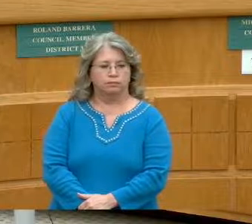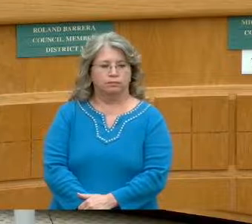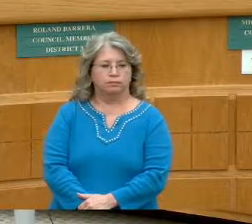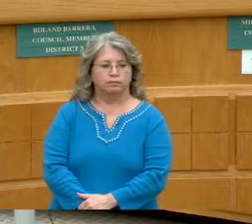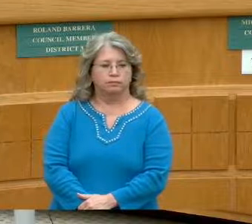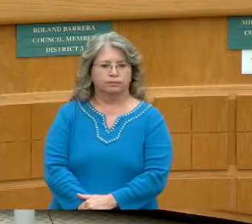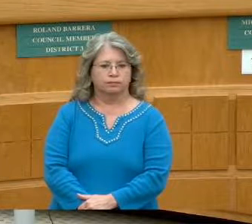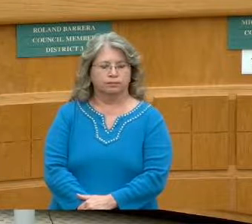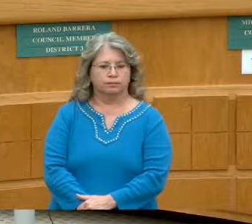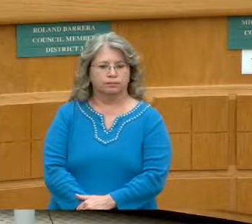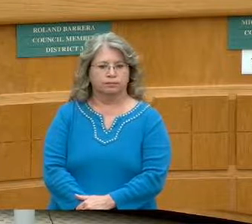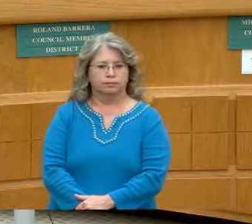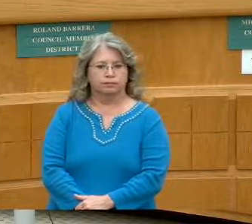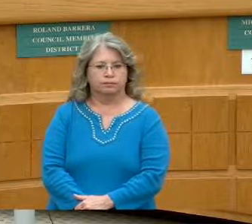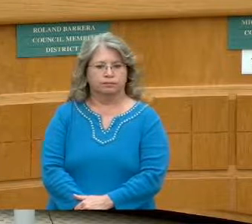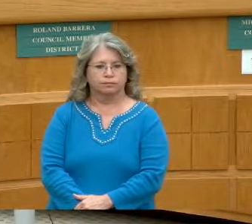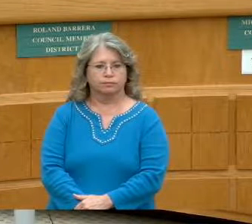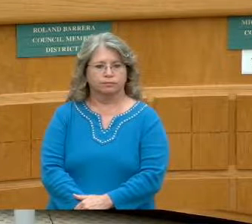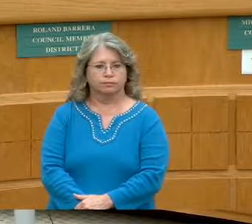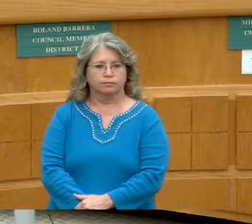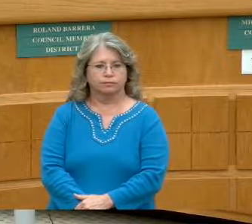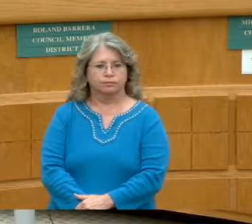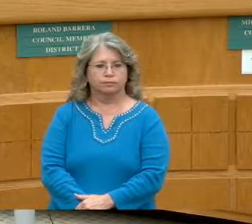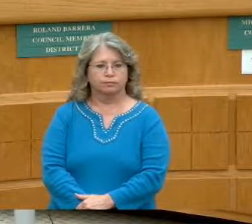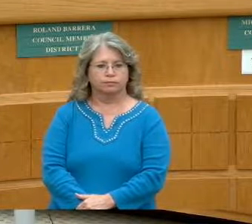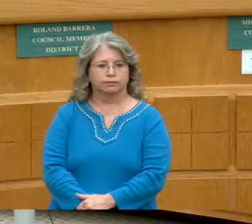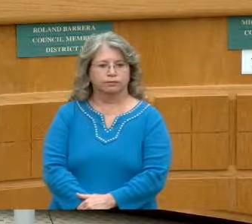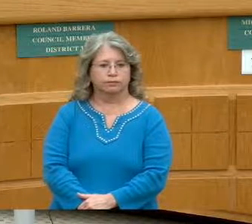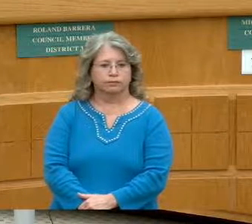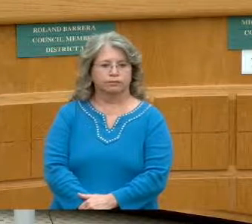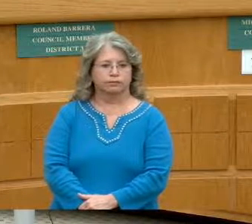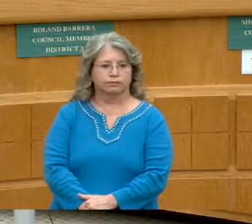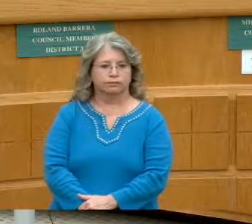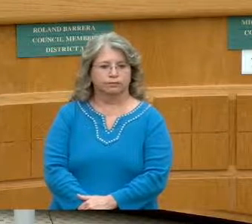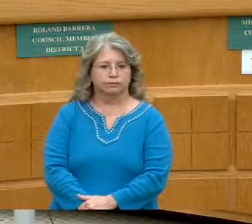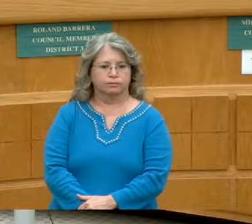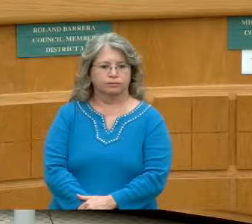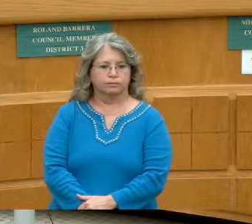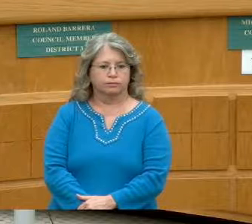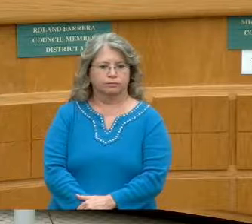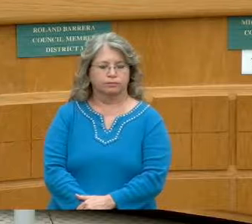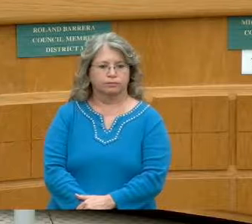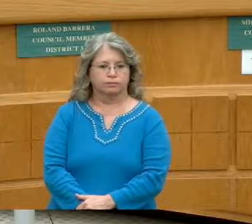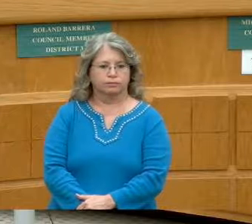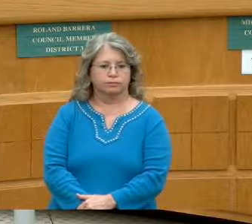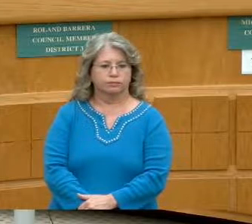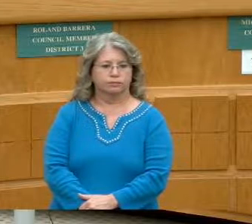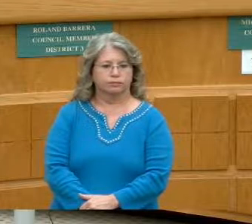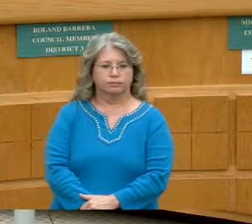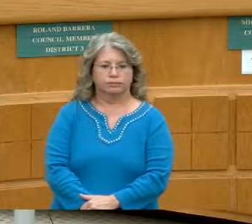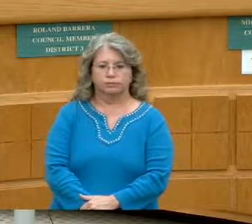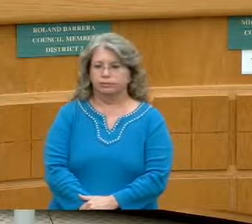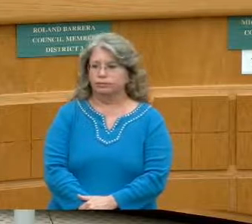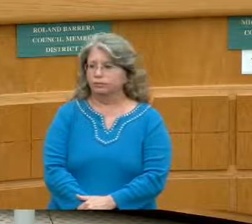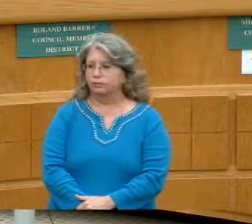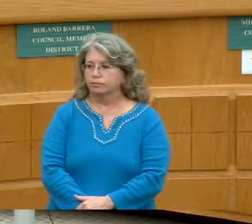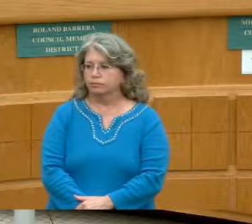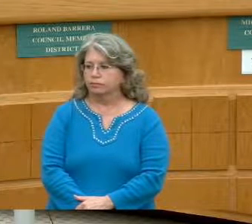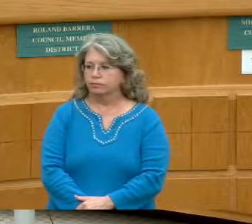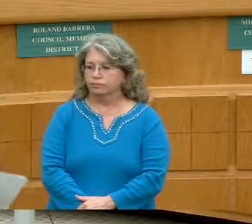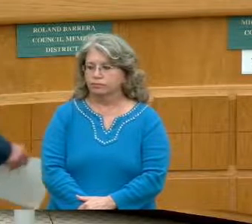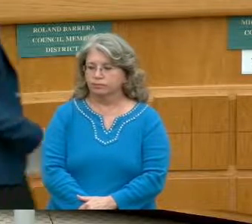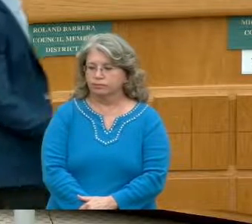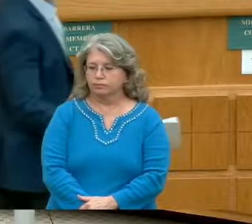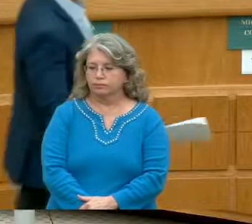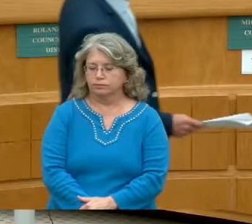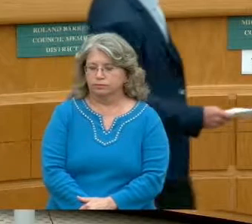del virus. Ya hemos realizado cerca de 9,000 pruebas, haciendo así un 2.2% de la población que ha tenido la prueba. Afortunadamente, cada